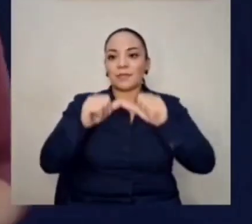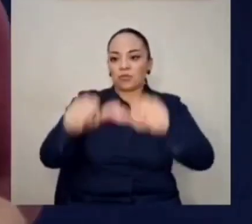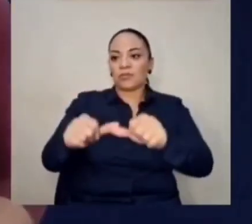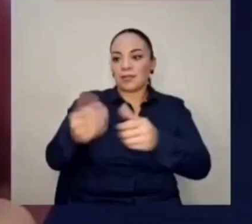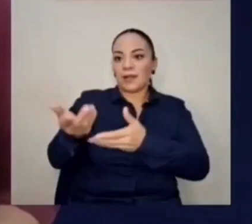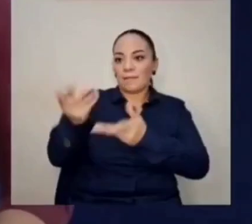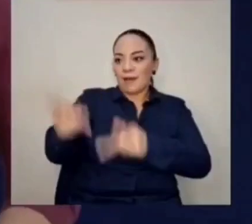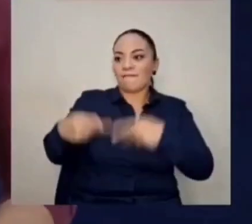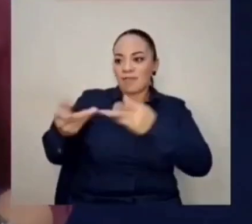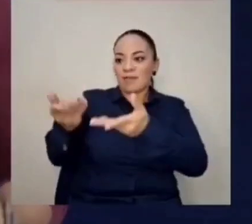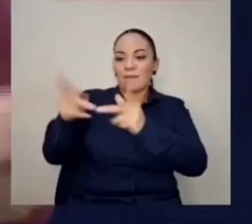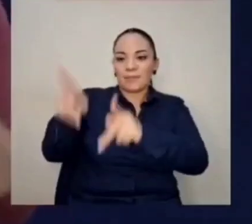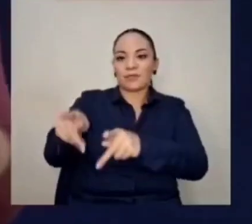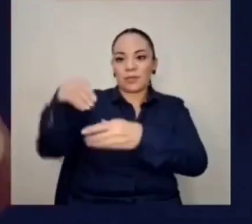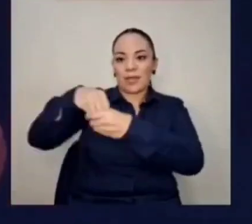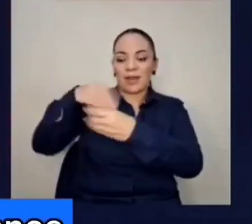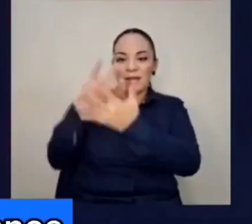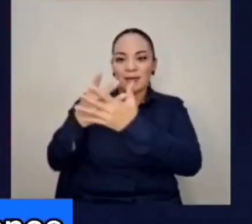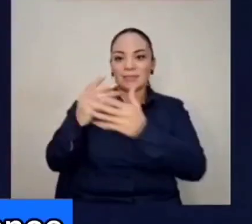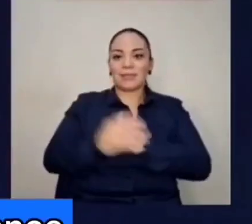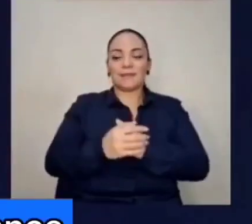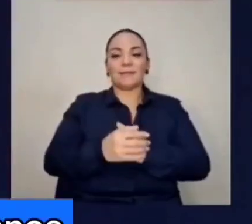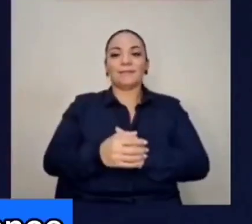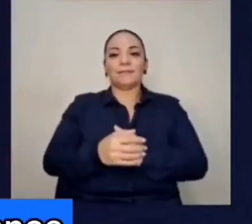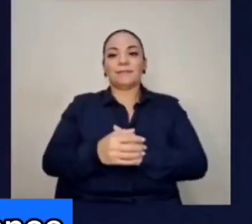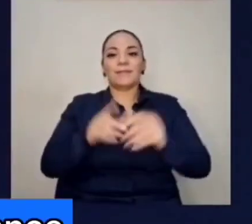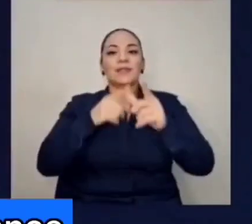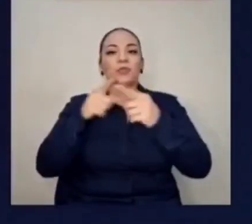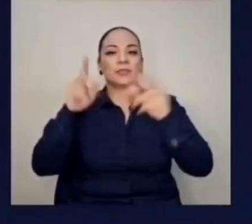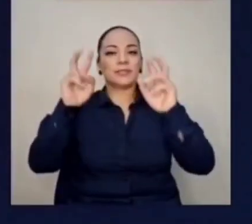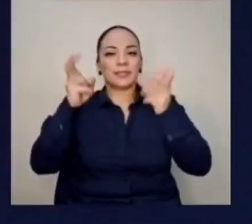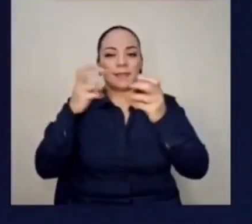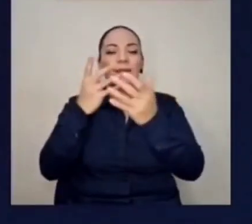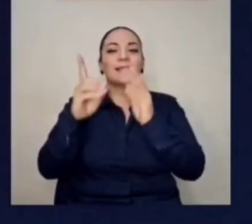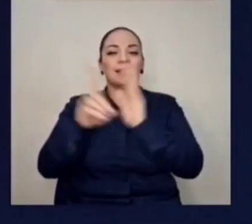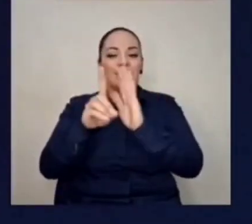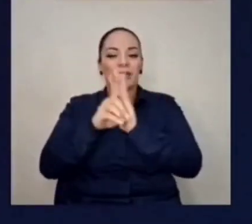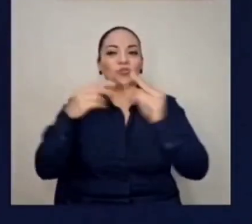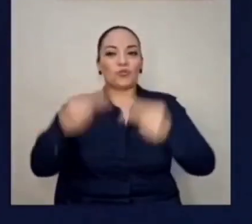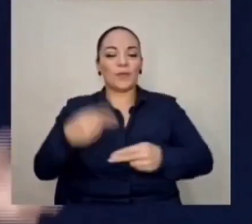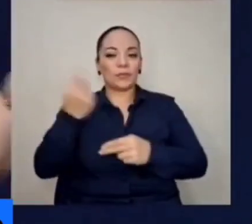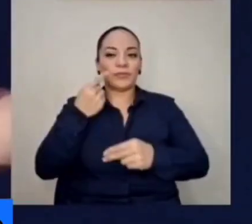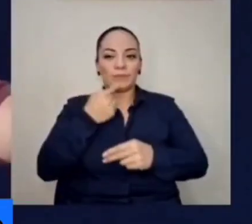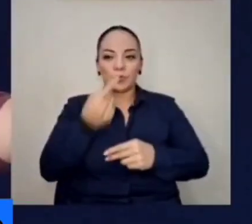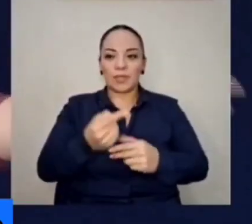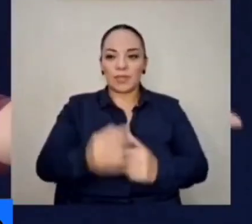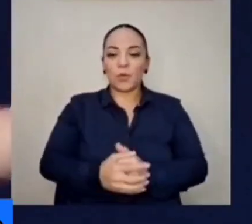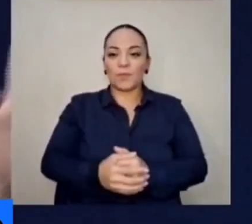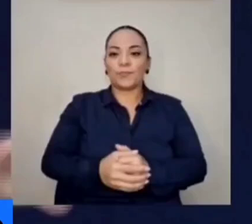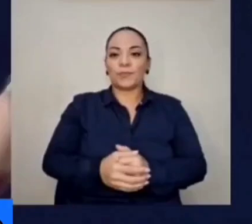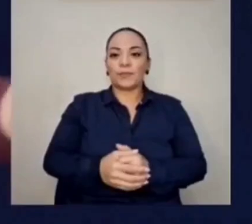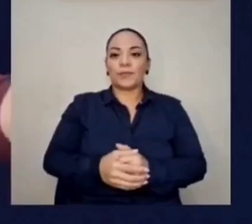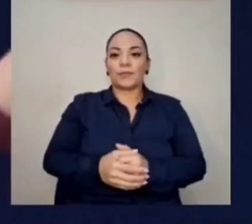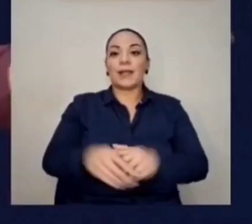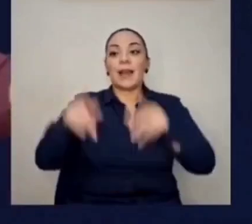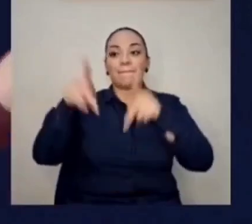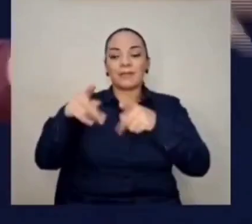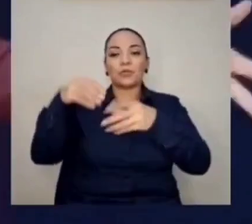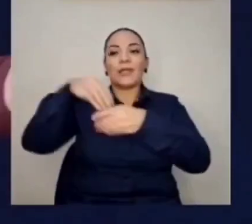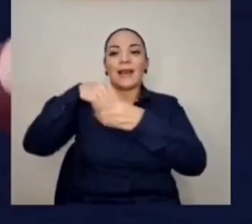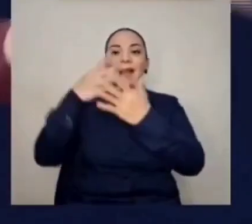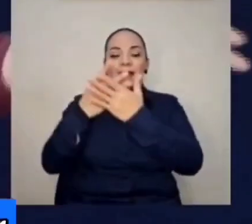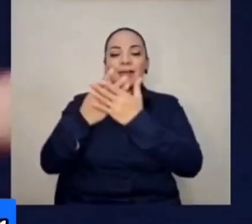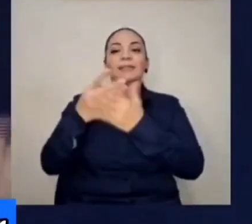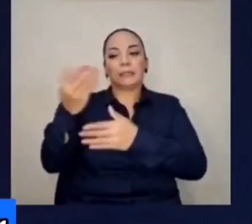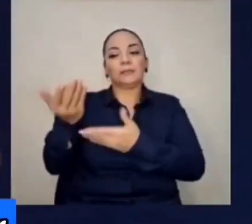criminal. Entonces, ya no es ahí viene el tema de los derechos humanos, de los que yo siempre digo. Porque el criminal tiene derecho, ¿no? Hay que darle comida, hay que